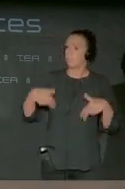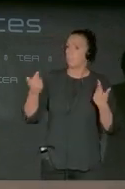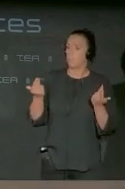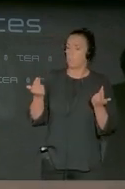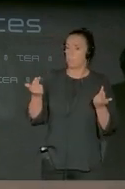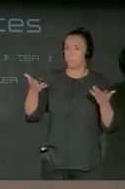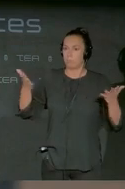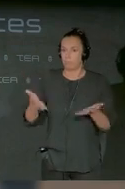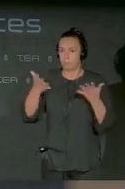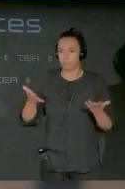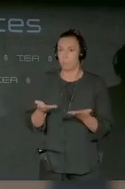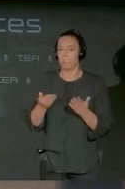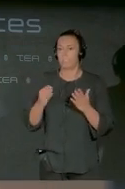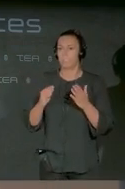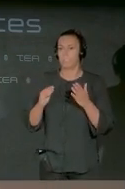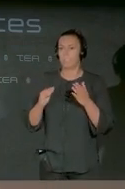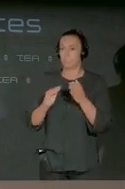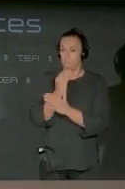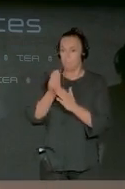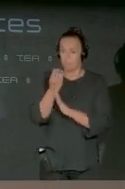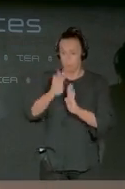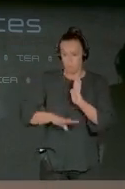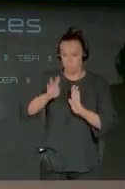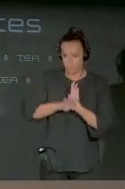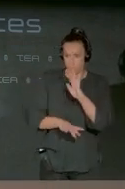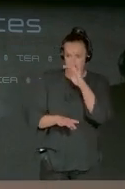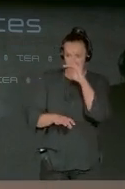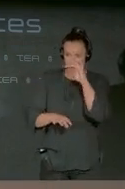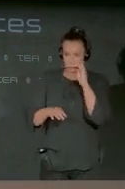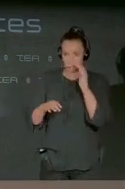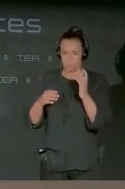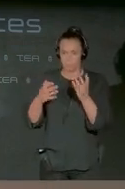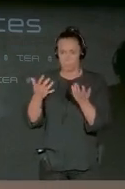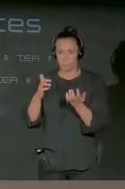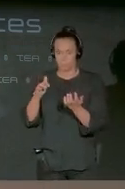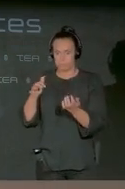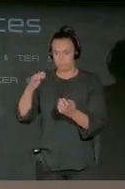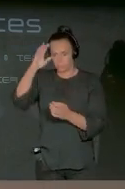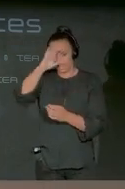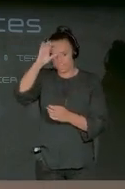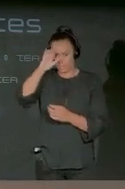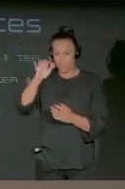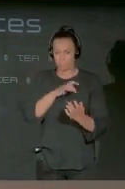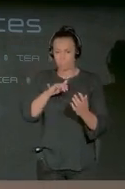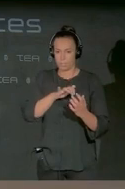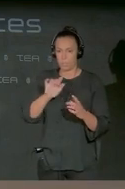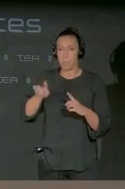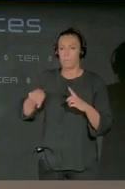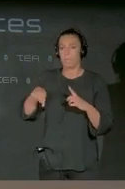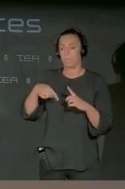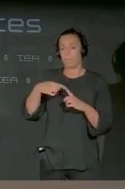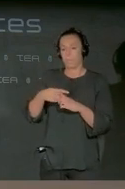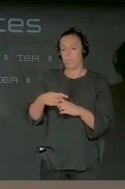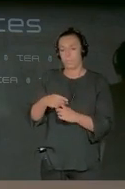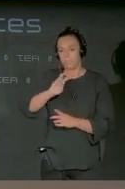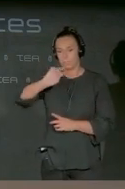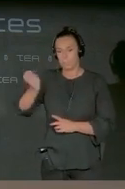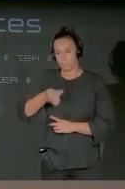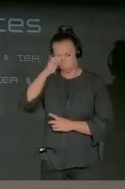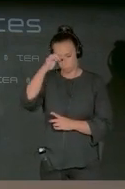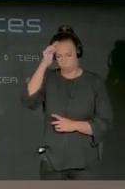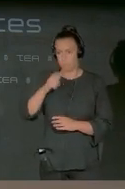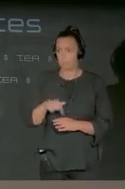en la programación, la ciencia computacional y la inteligencia artificial, ámbitos clave para el liderazgo digital europeo. Esta mañana